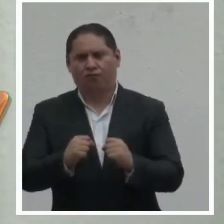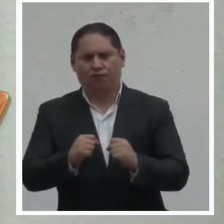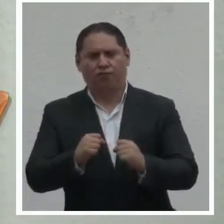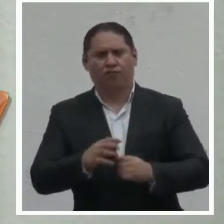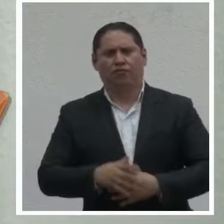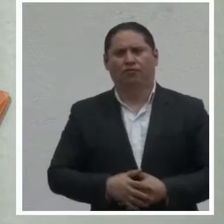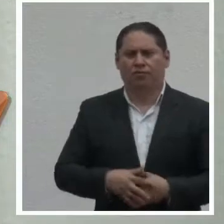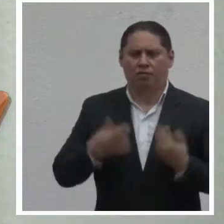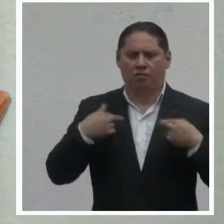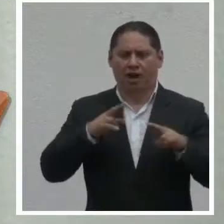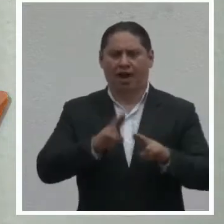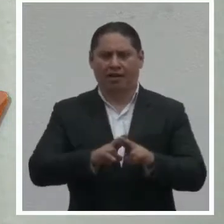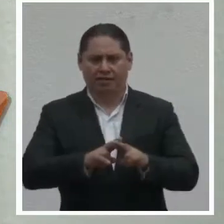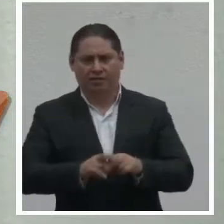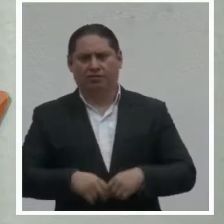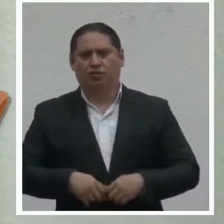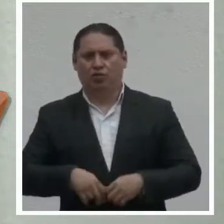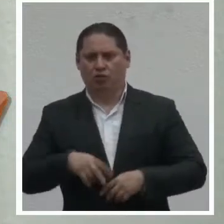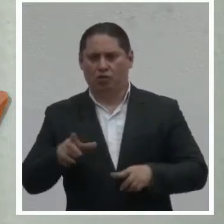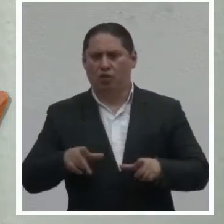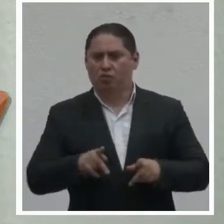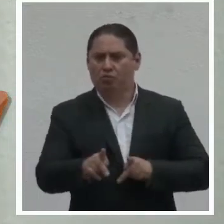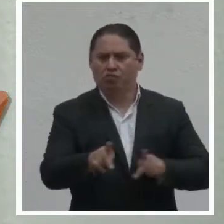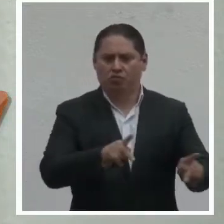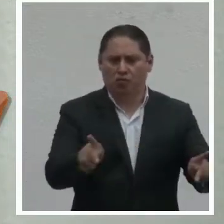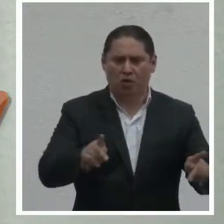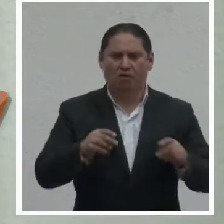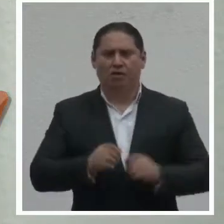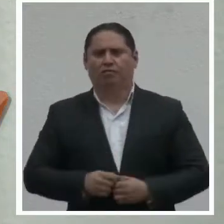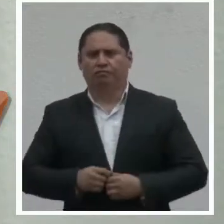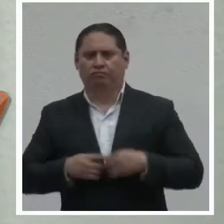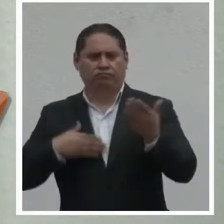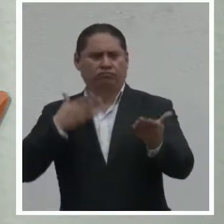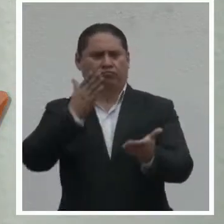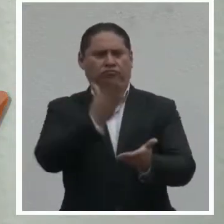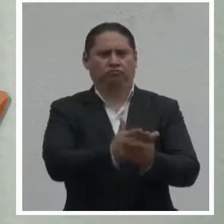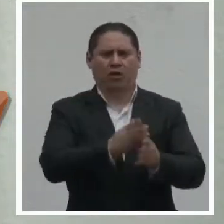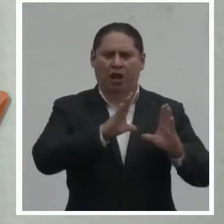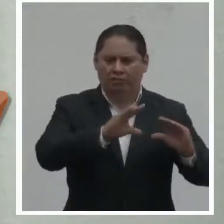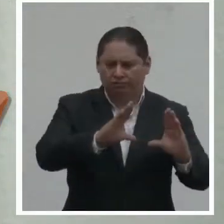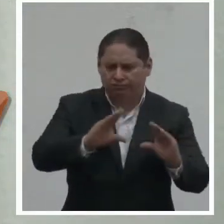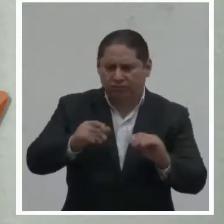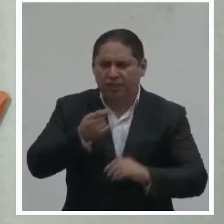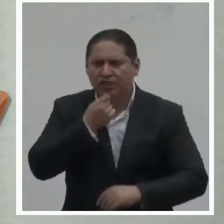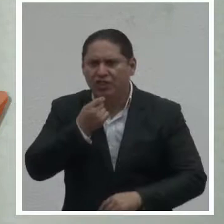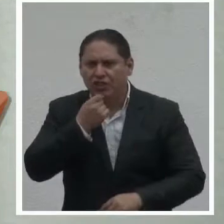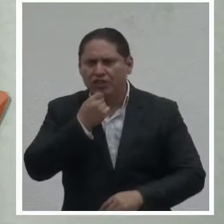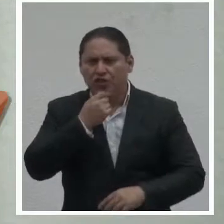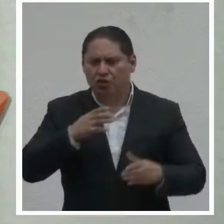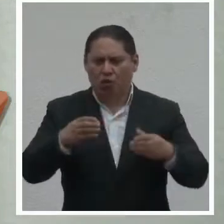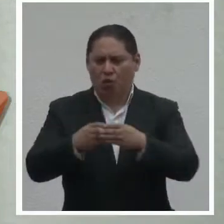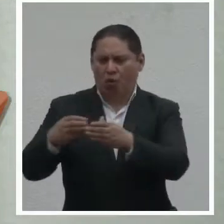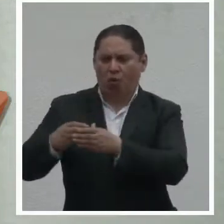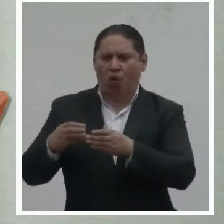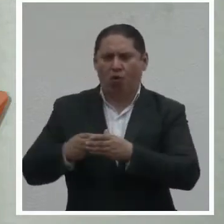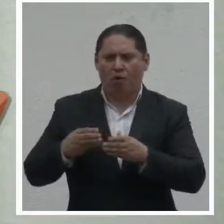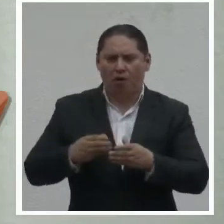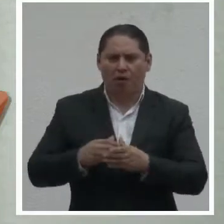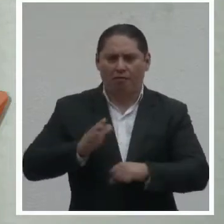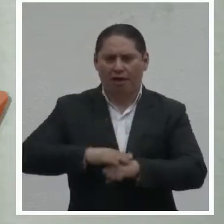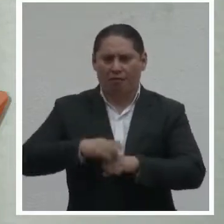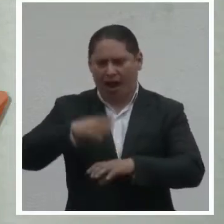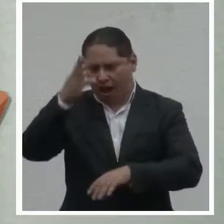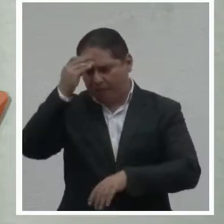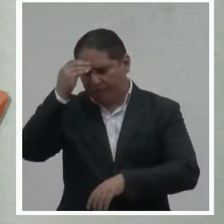maestro rural que con su vocación patriota lleva las primeras letras a las comunidades rurales y más marginadas